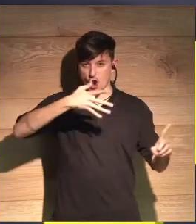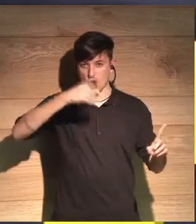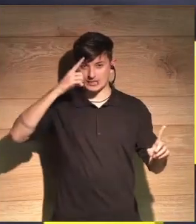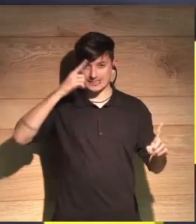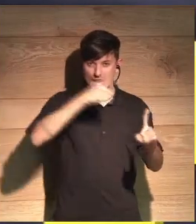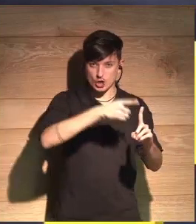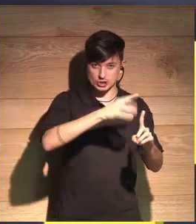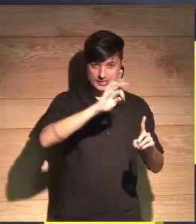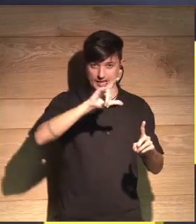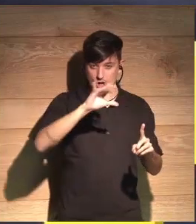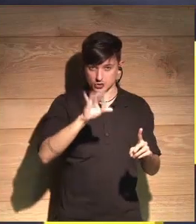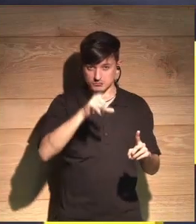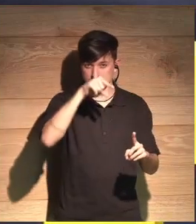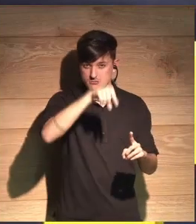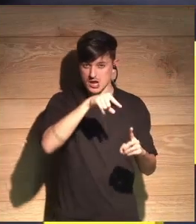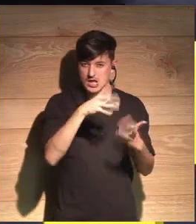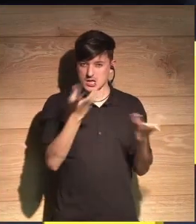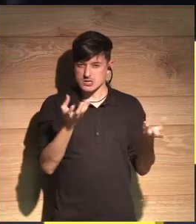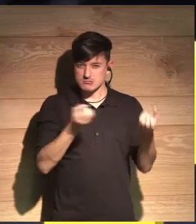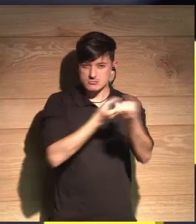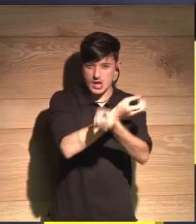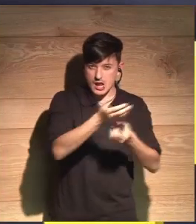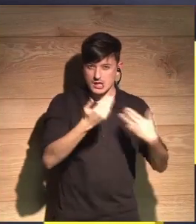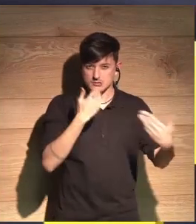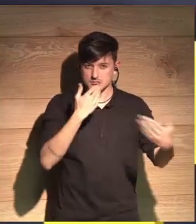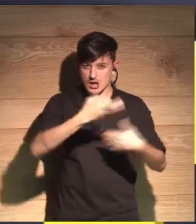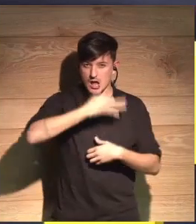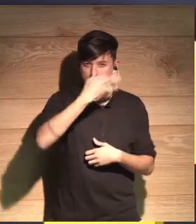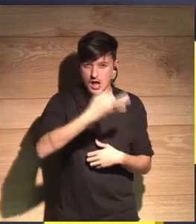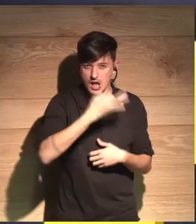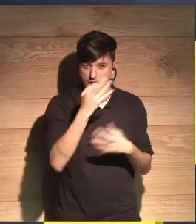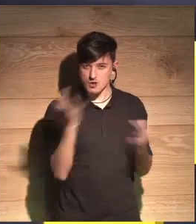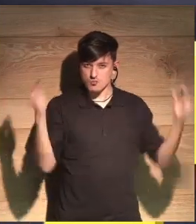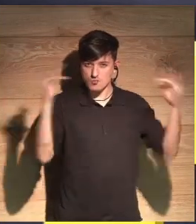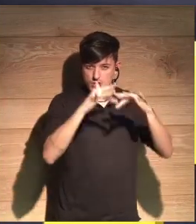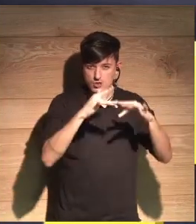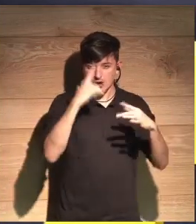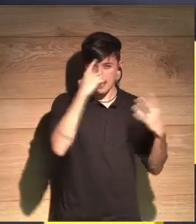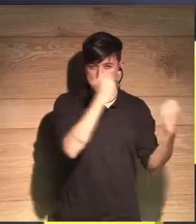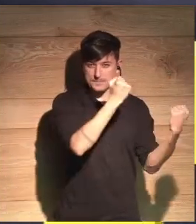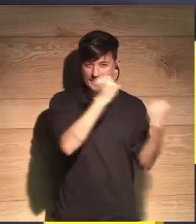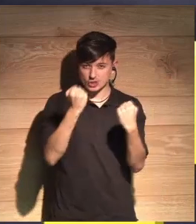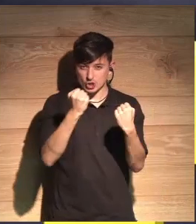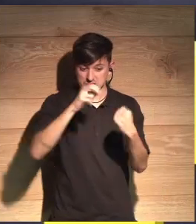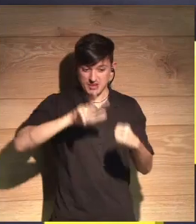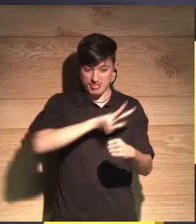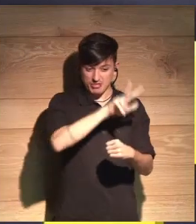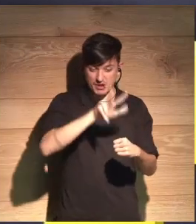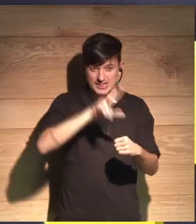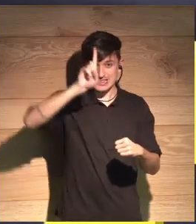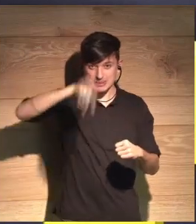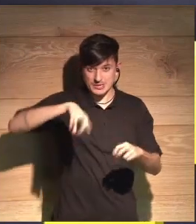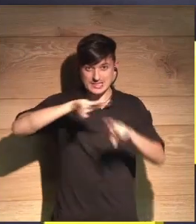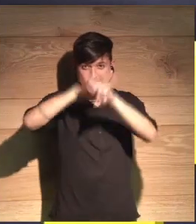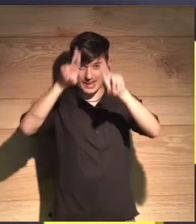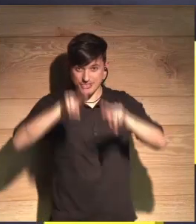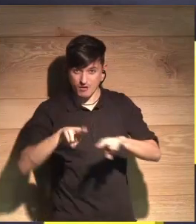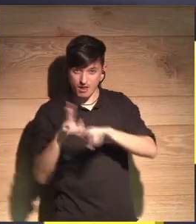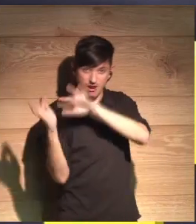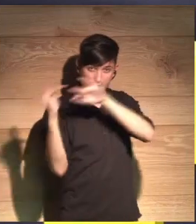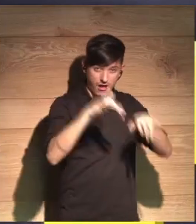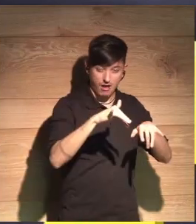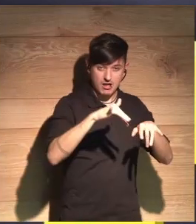se enmarcan charlas encuentros con expertos nacionales e internacionales de gran talento de